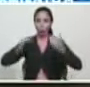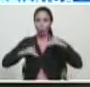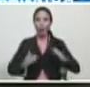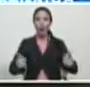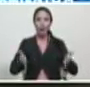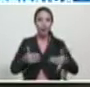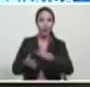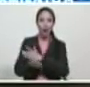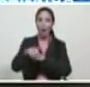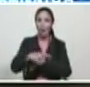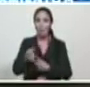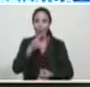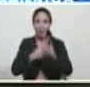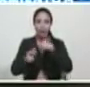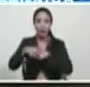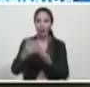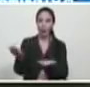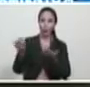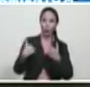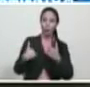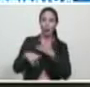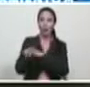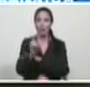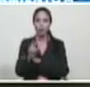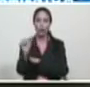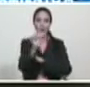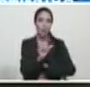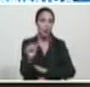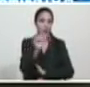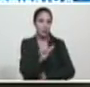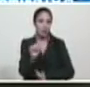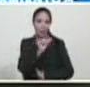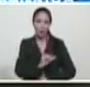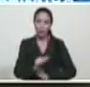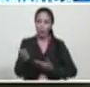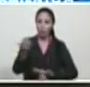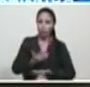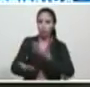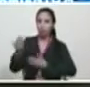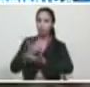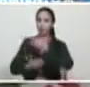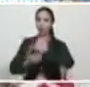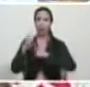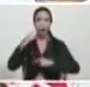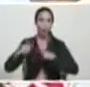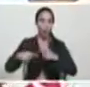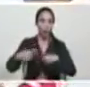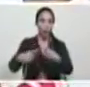Venezuela, y así va a ser, mira, una semana, otra semana, de manera consecutiva.